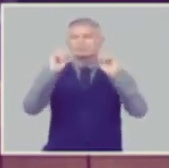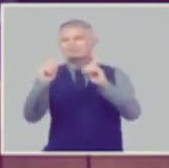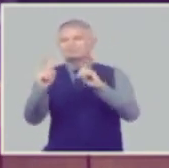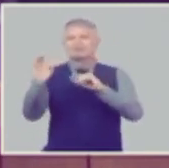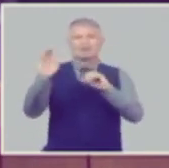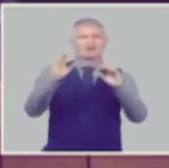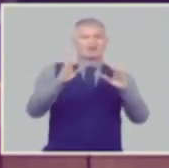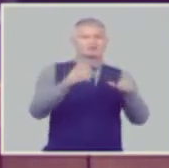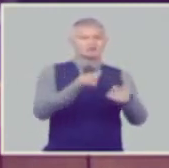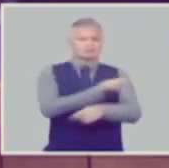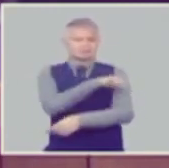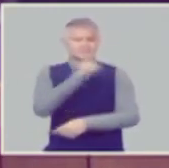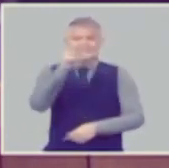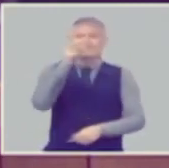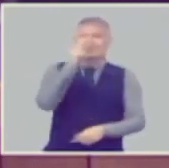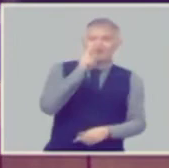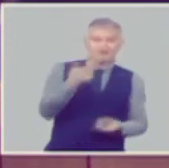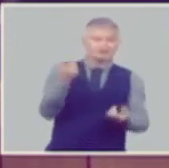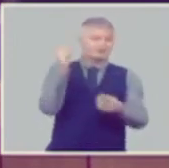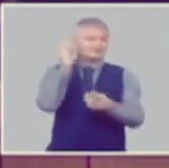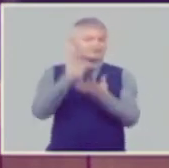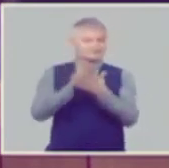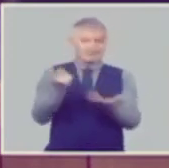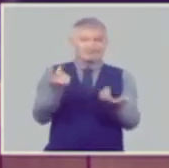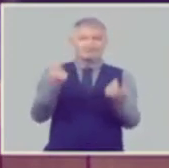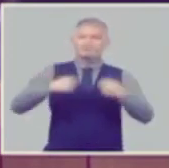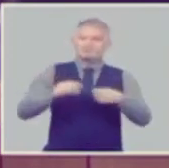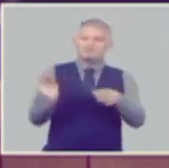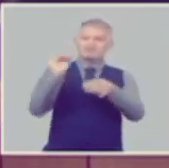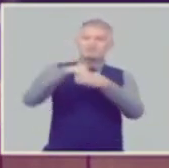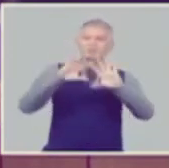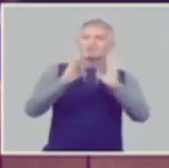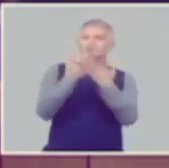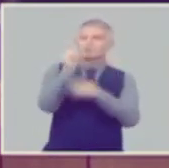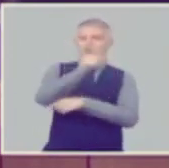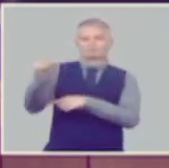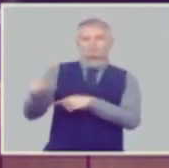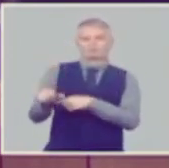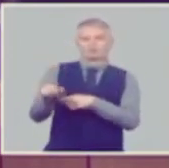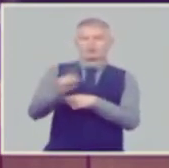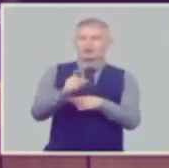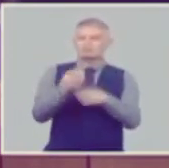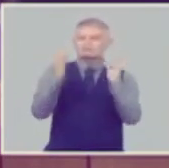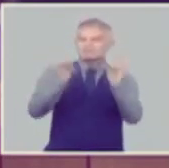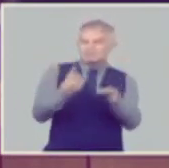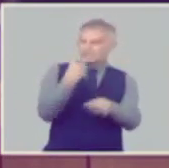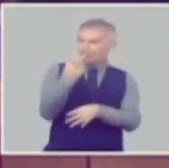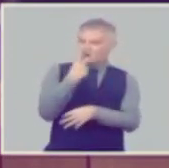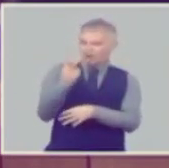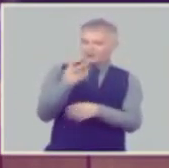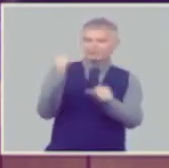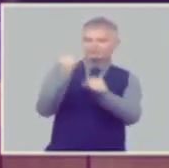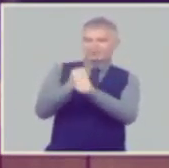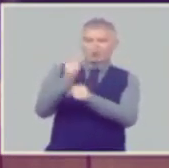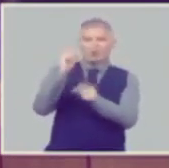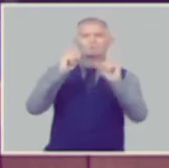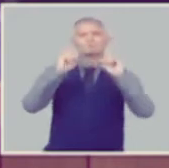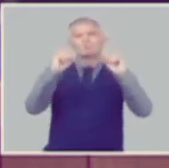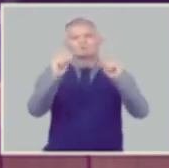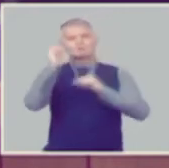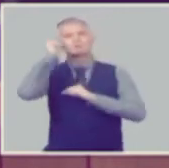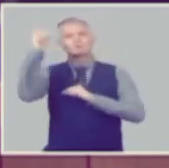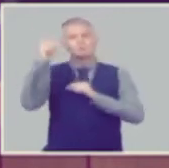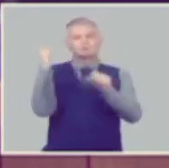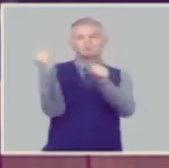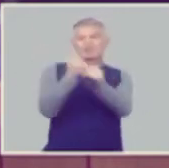más proactivas e incluyentes, no descuidar nunca el importante componente social en su trabajo político e ideológico y trabajar